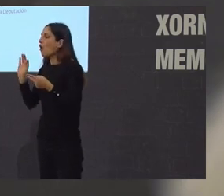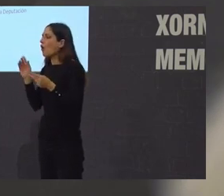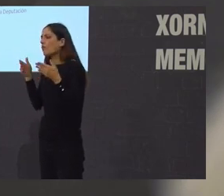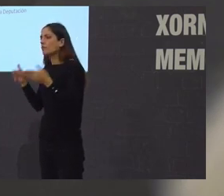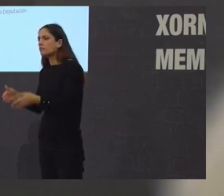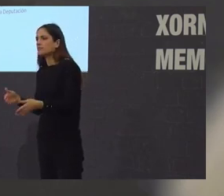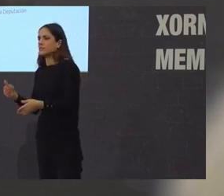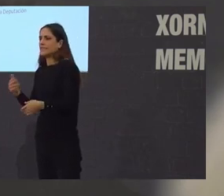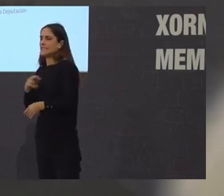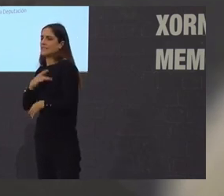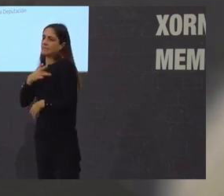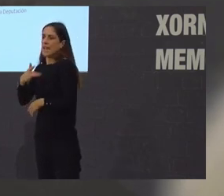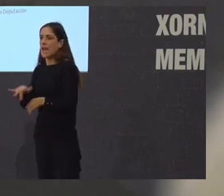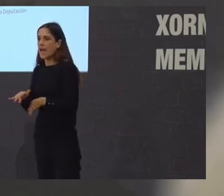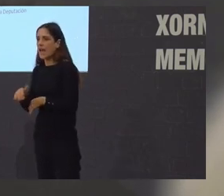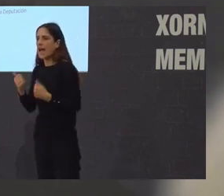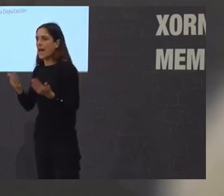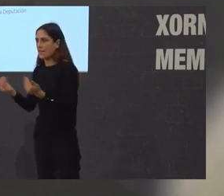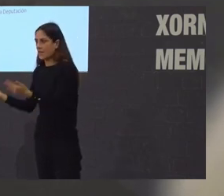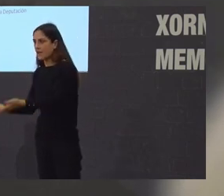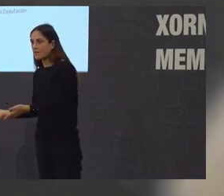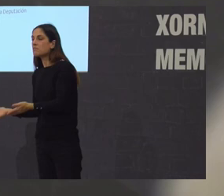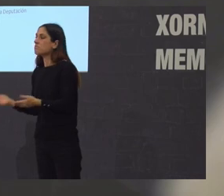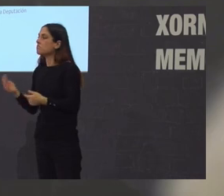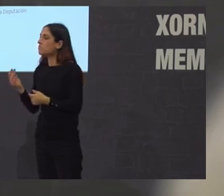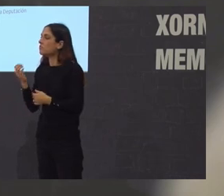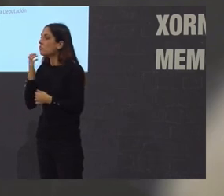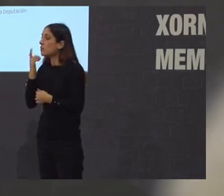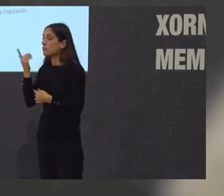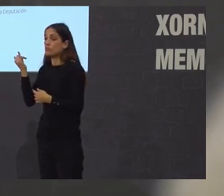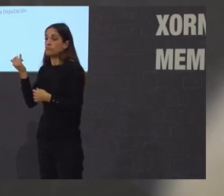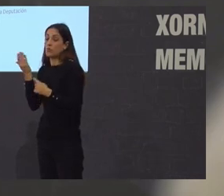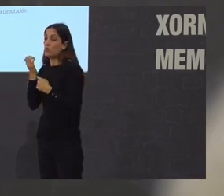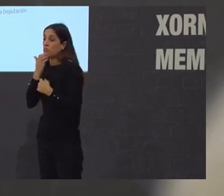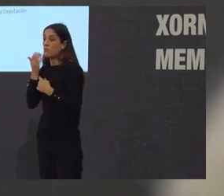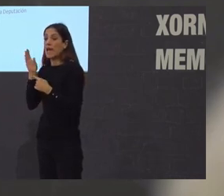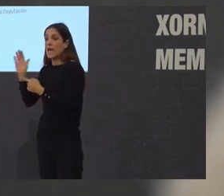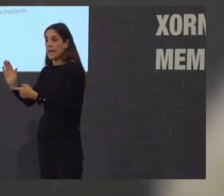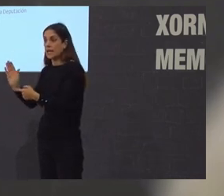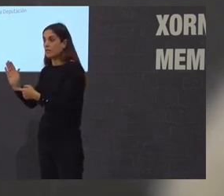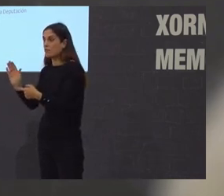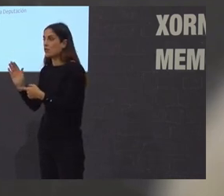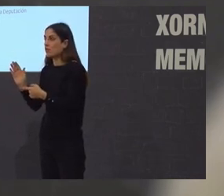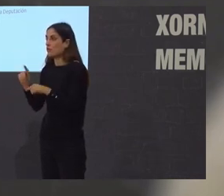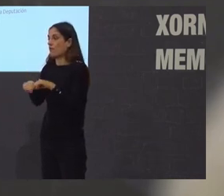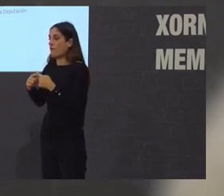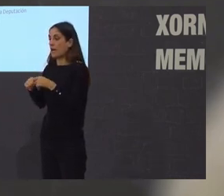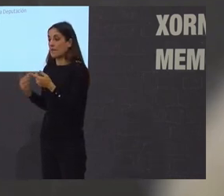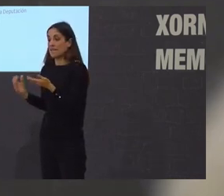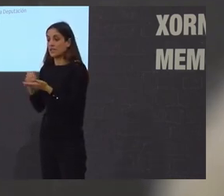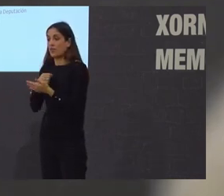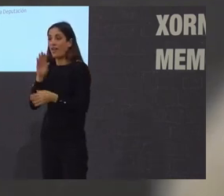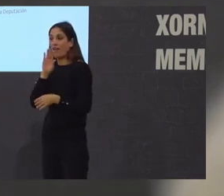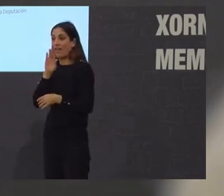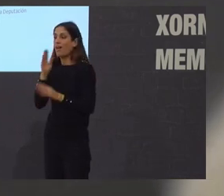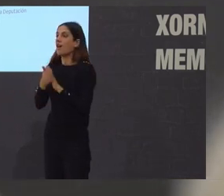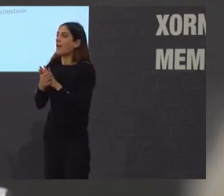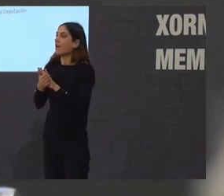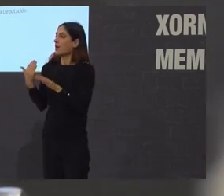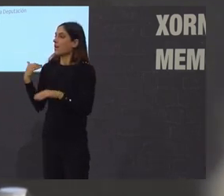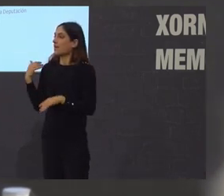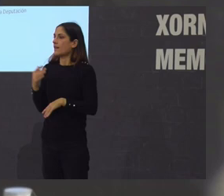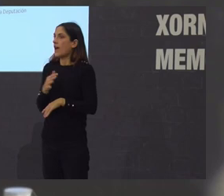hecho, el rastrillo Nuevo Futuro, que lo pongo en el libro como ejemplo, es el ejemplo paradigmático de todas estas familias, que además era la hija de